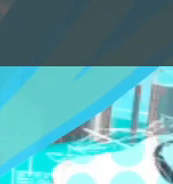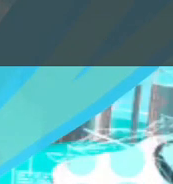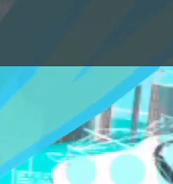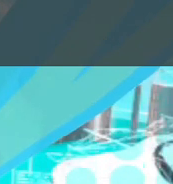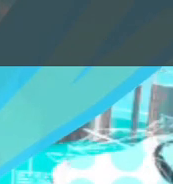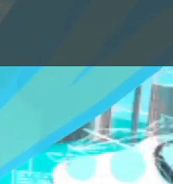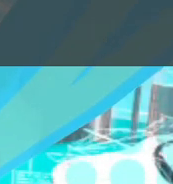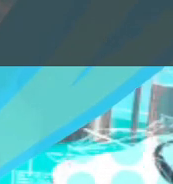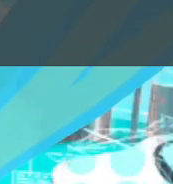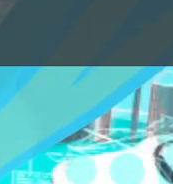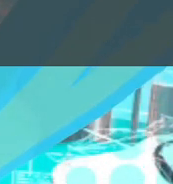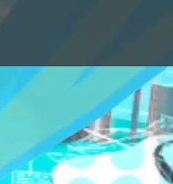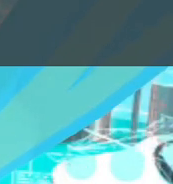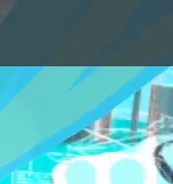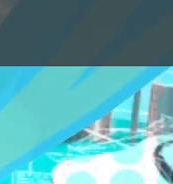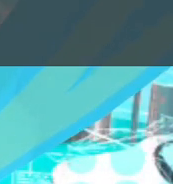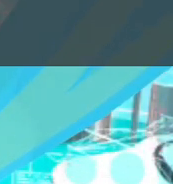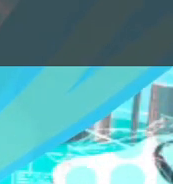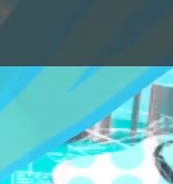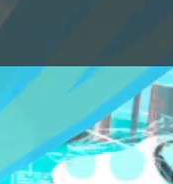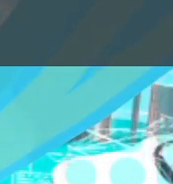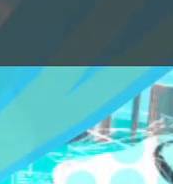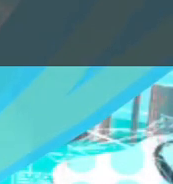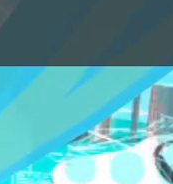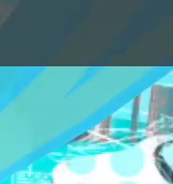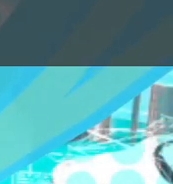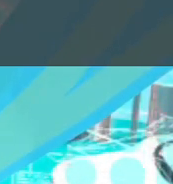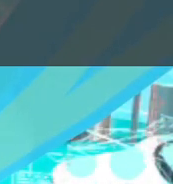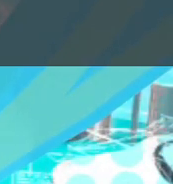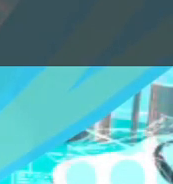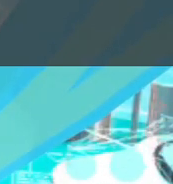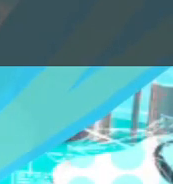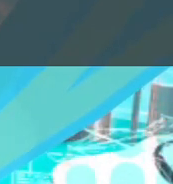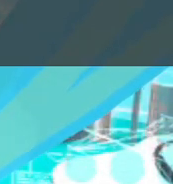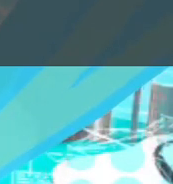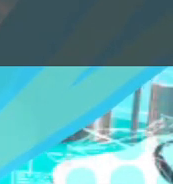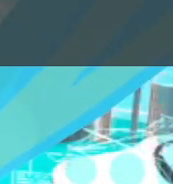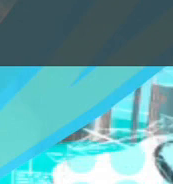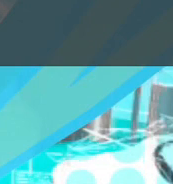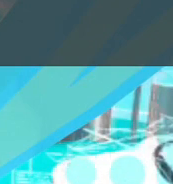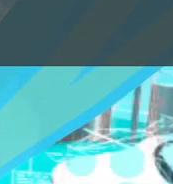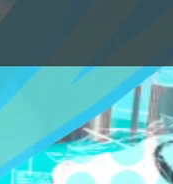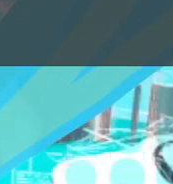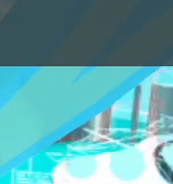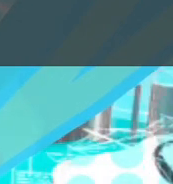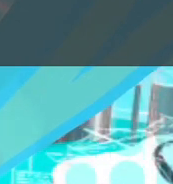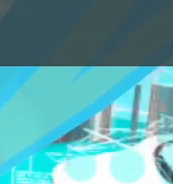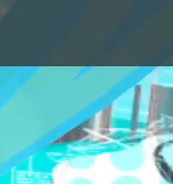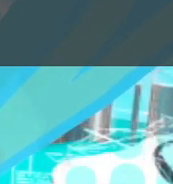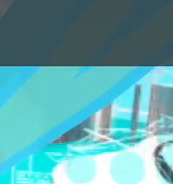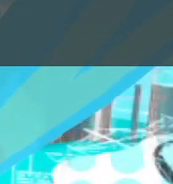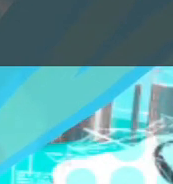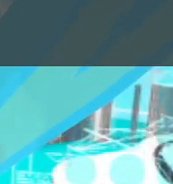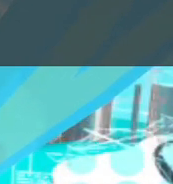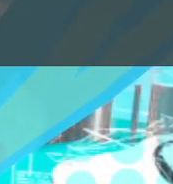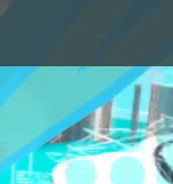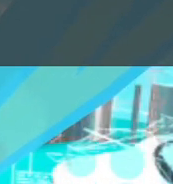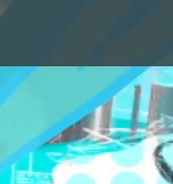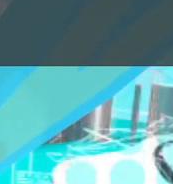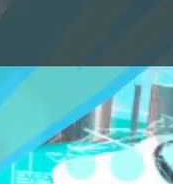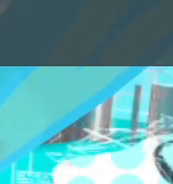por trabajar, y yo creo que esta decisión de formar un cuerpo entre 3 personas que son actores